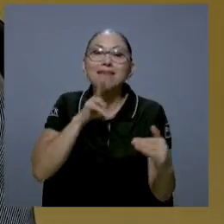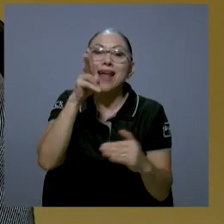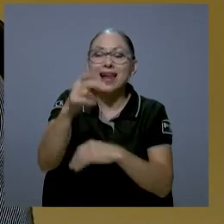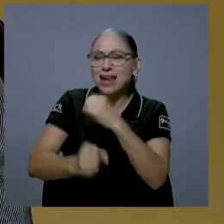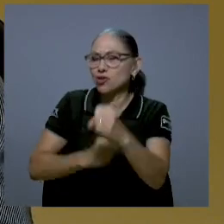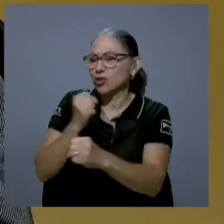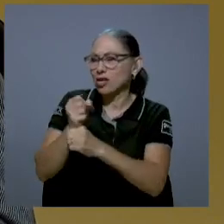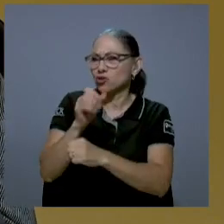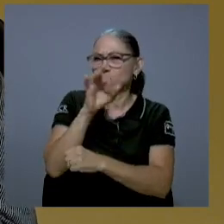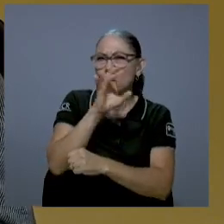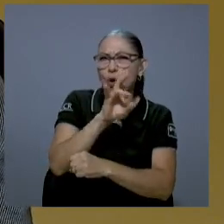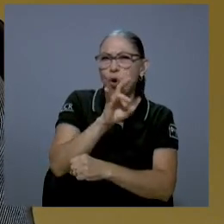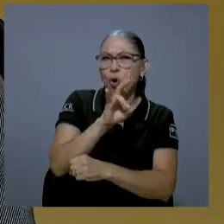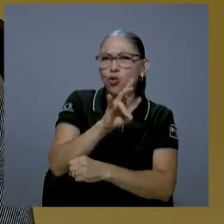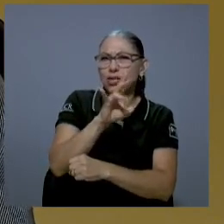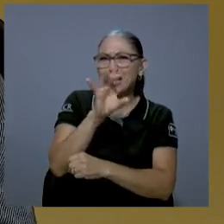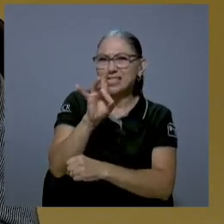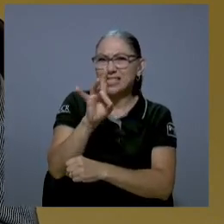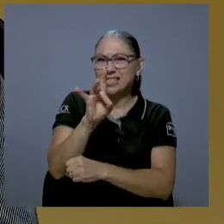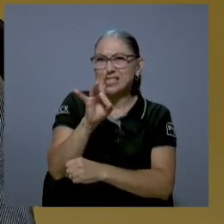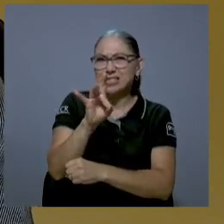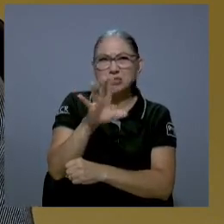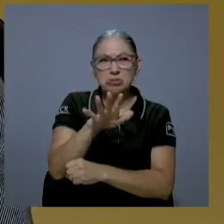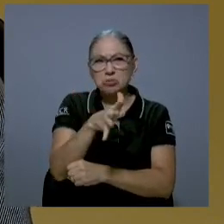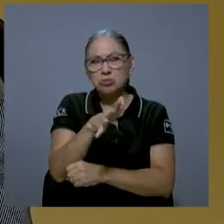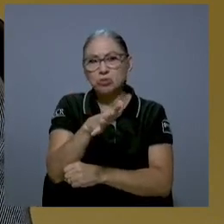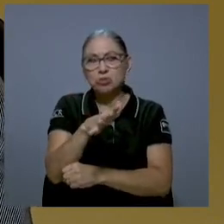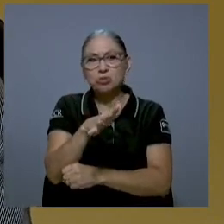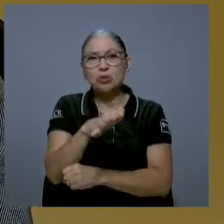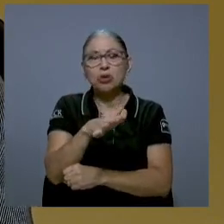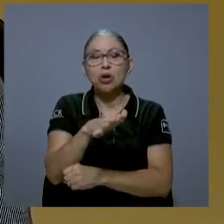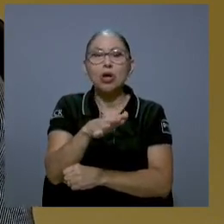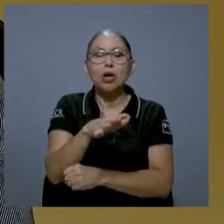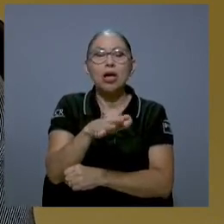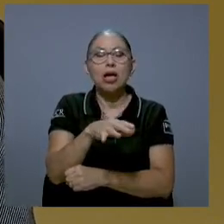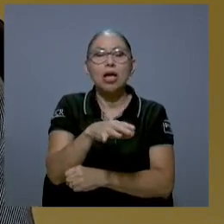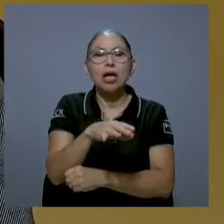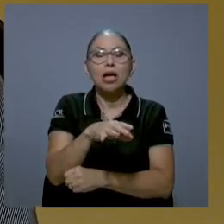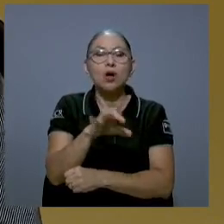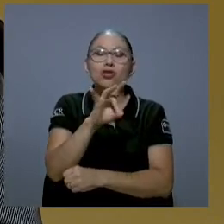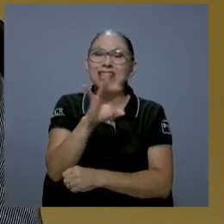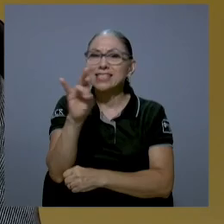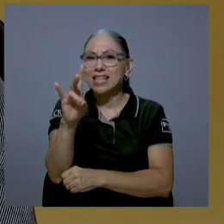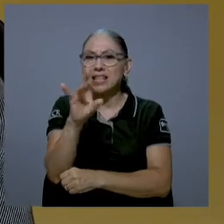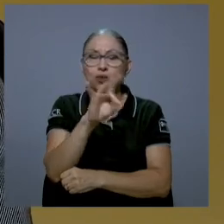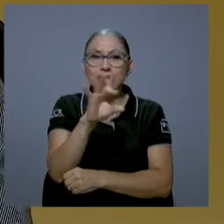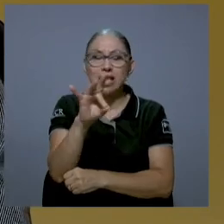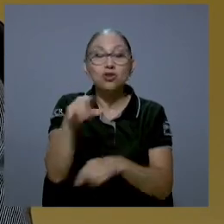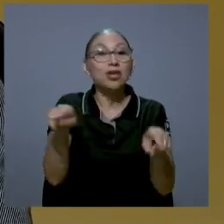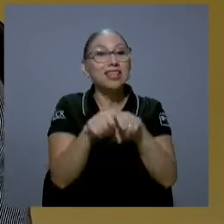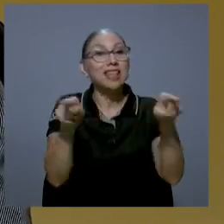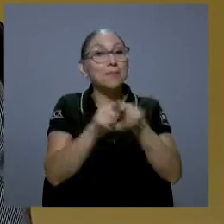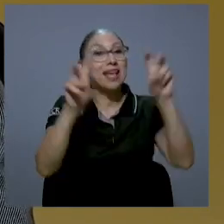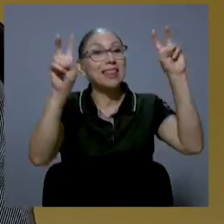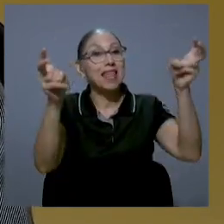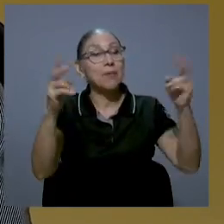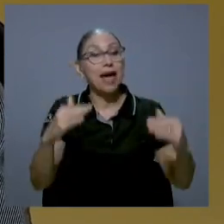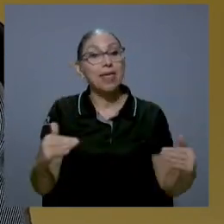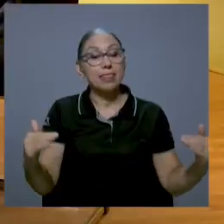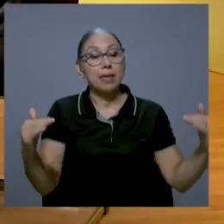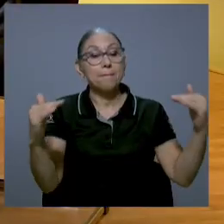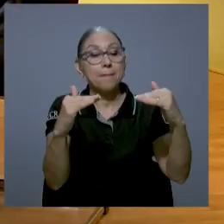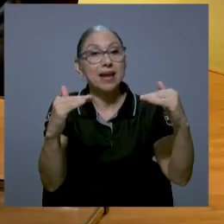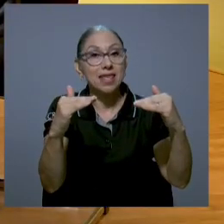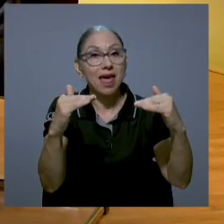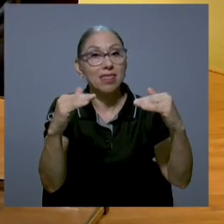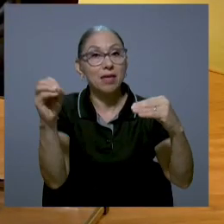87, 88, y posteriormente todas las leyes en materia electoral, lo de la paridad de la mujer y el hombre